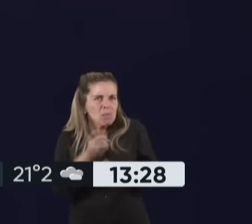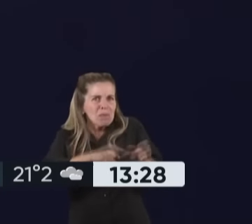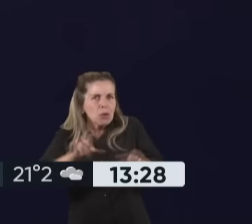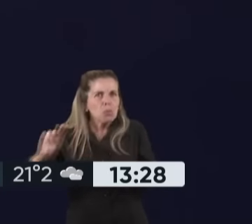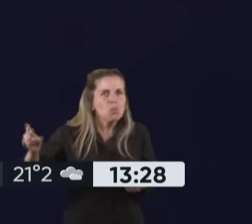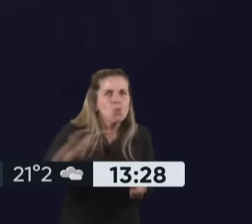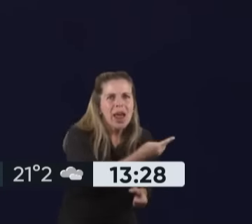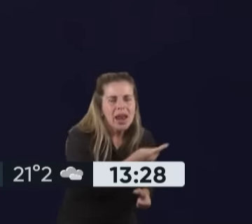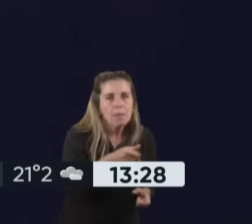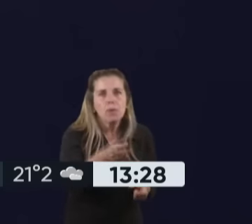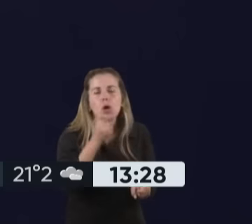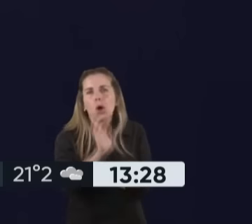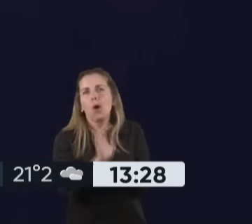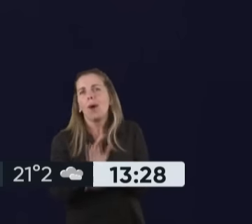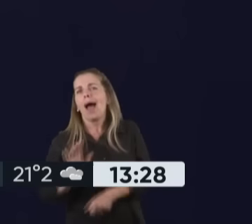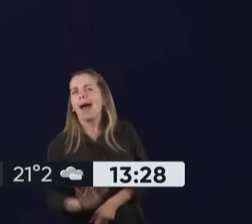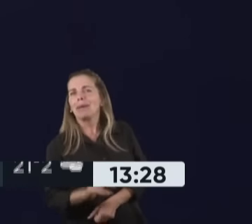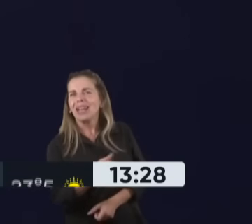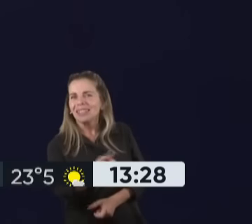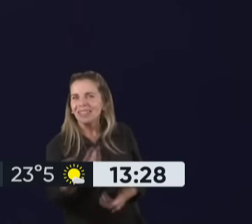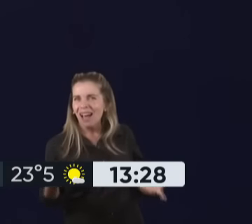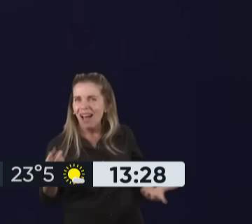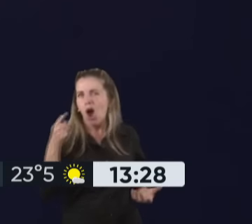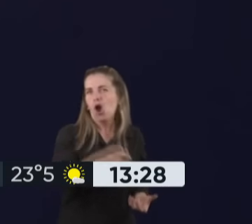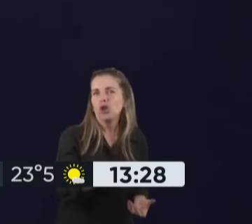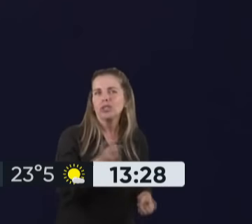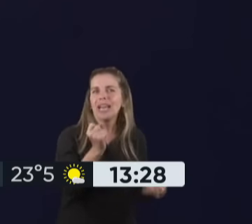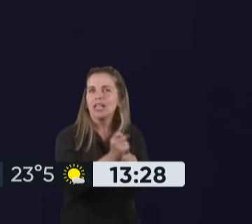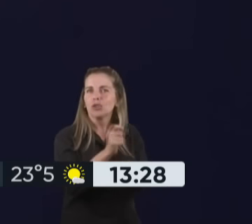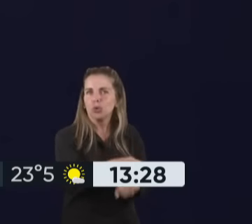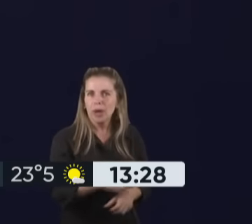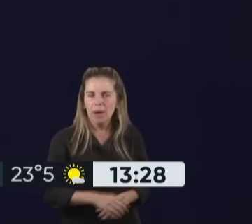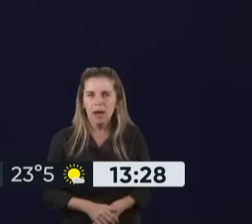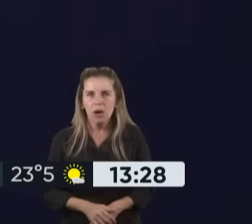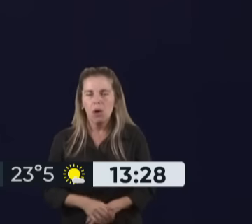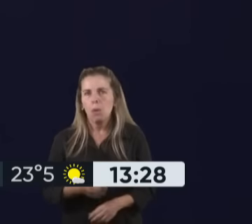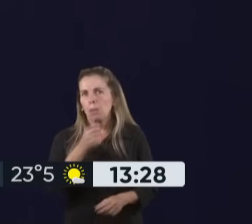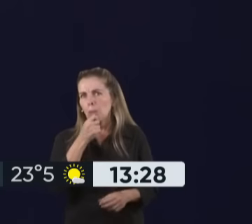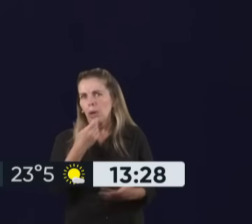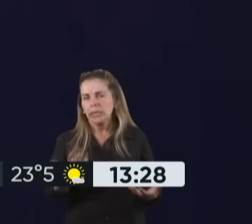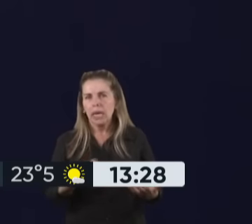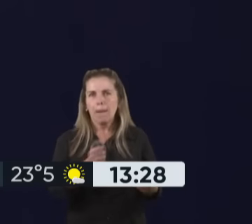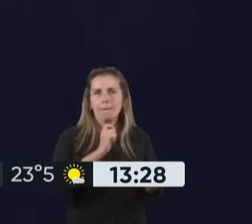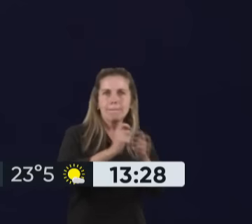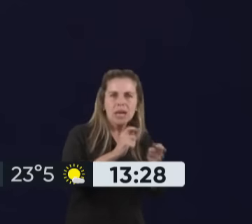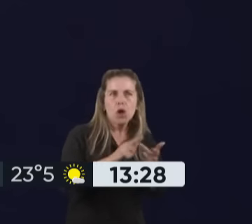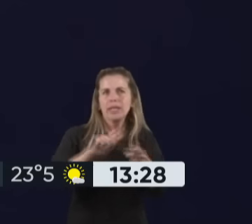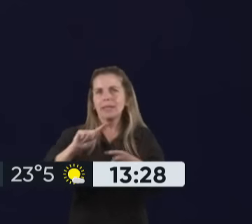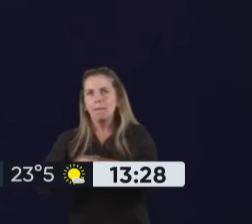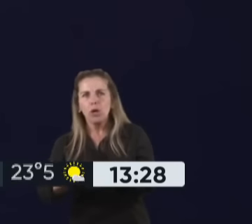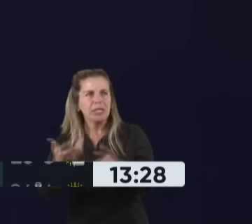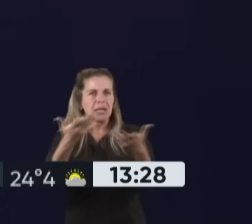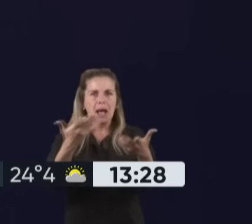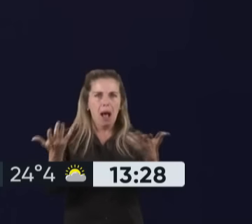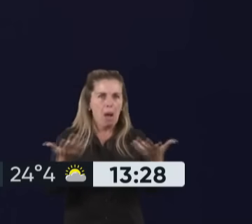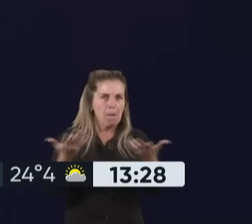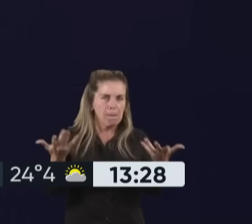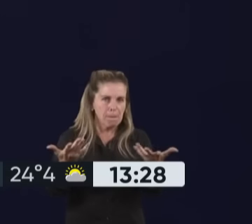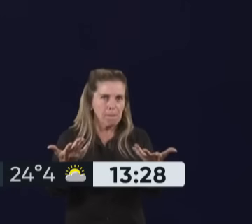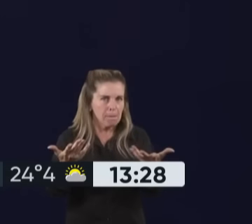para impedirle su labor, sea periodística, sea política o sea